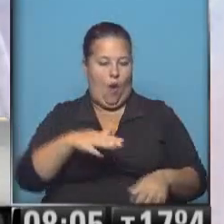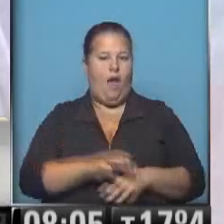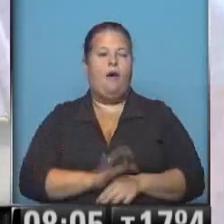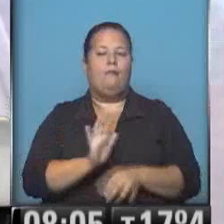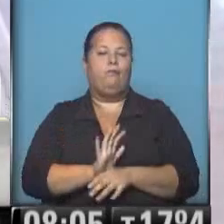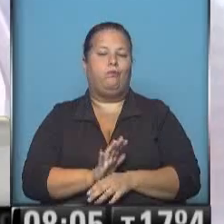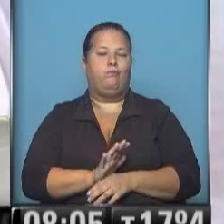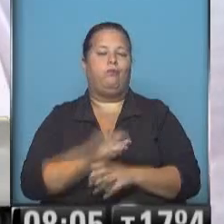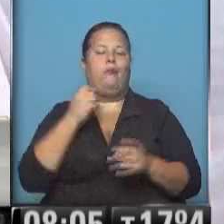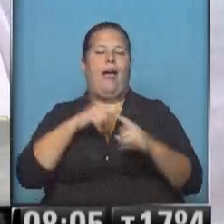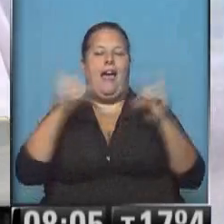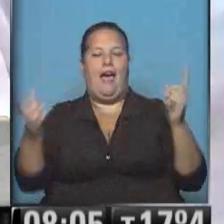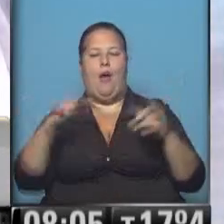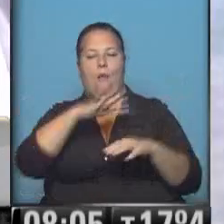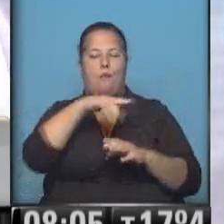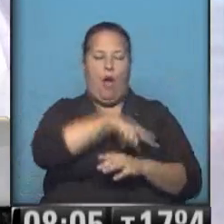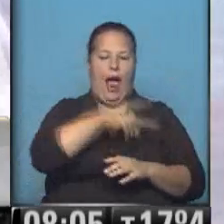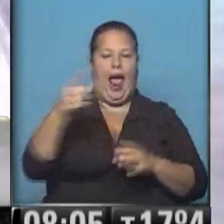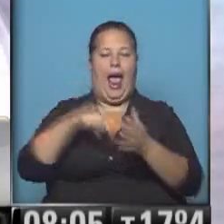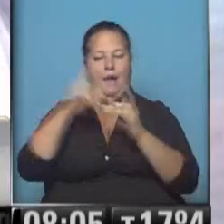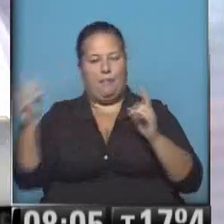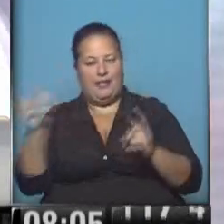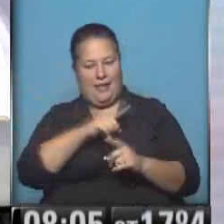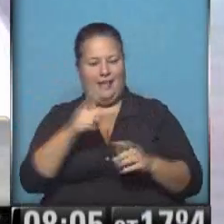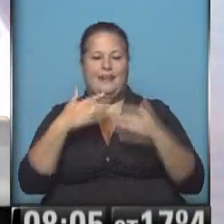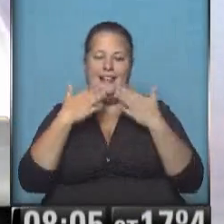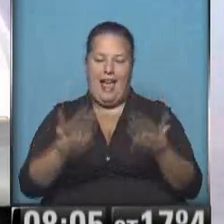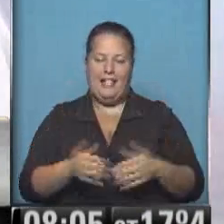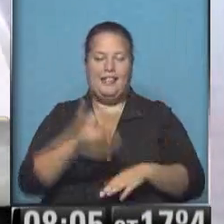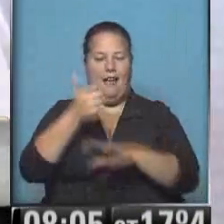la nueva comunicación entre provincia y Capital Federal. Gracias, Ariel, en el móvil directamente.